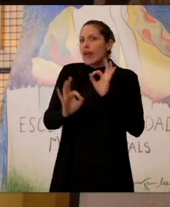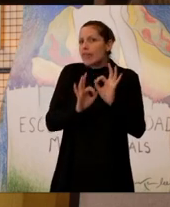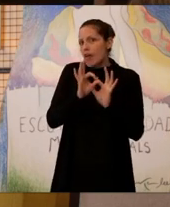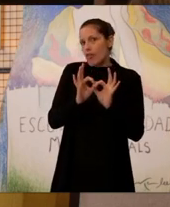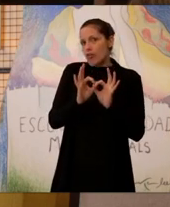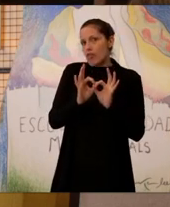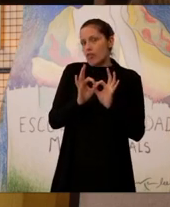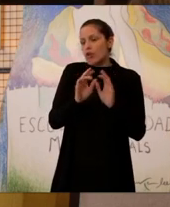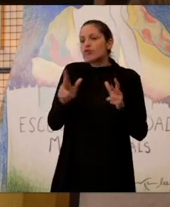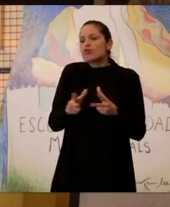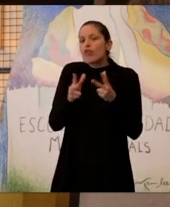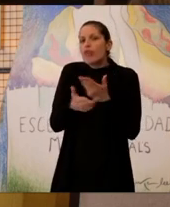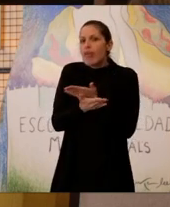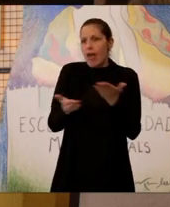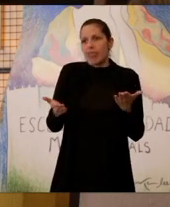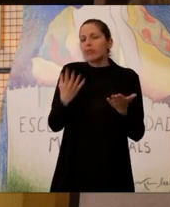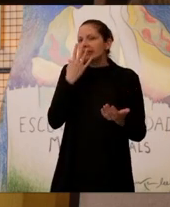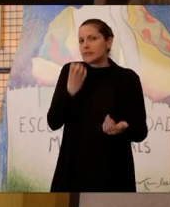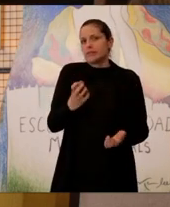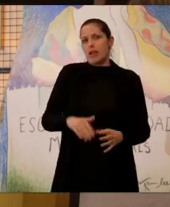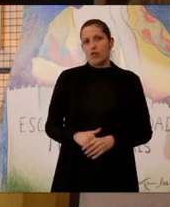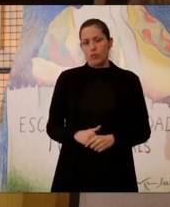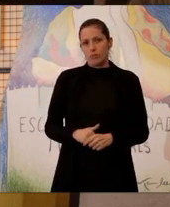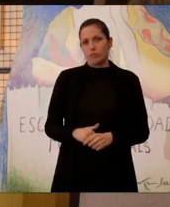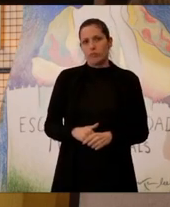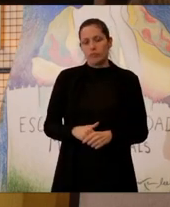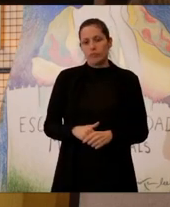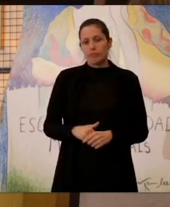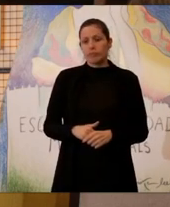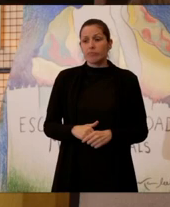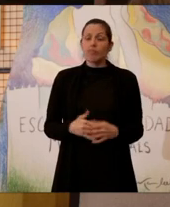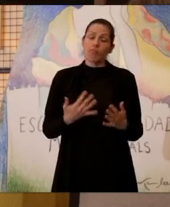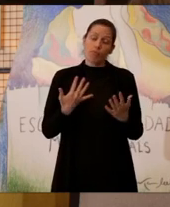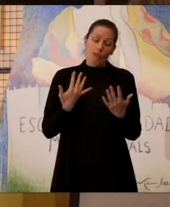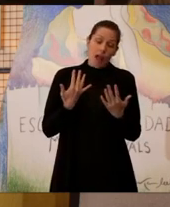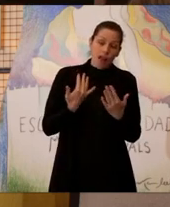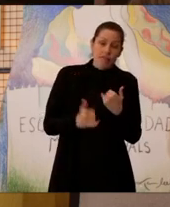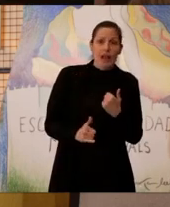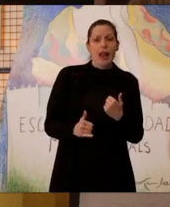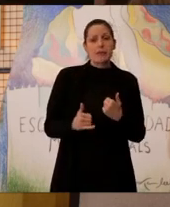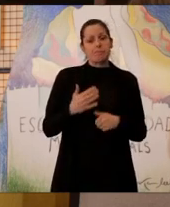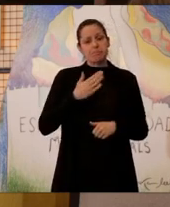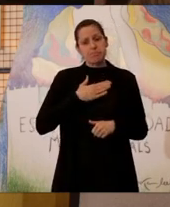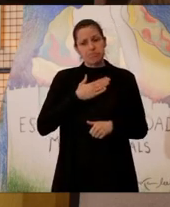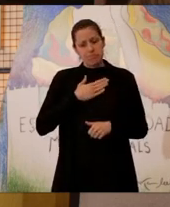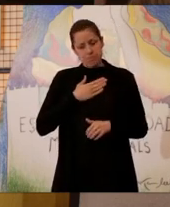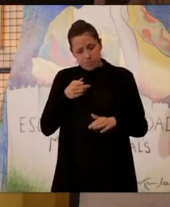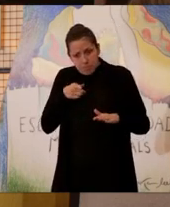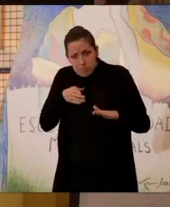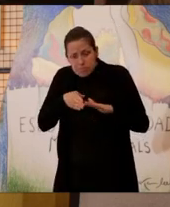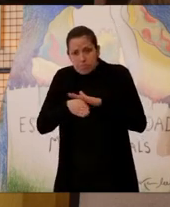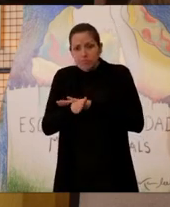esa es nuestra entonces claro cuando nosotros entramos allí aquí hay un choque Por qué